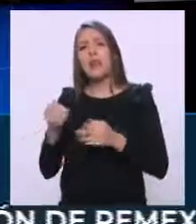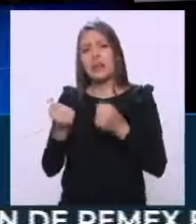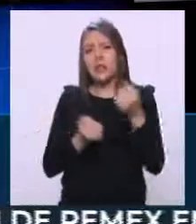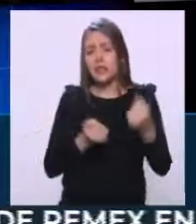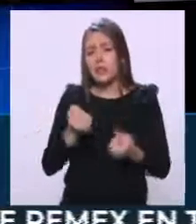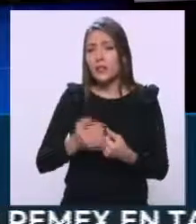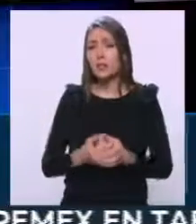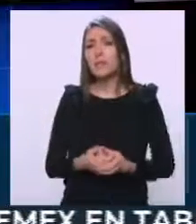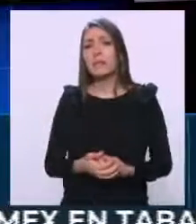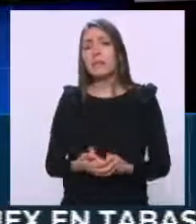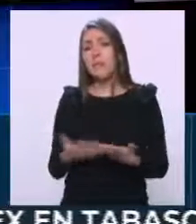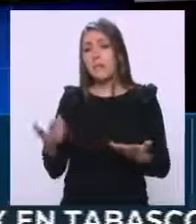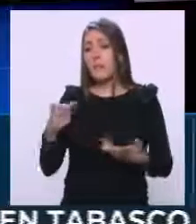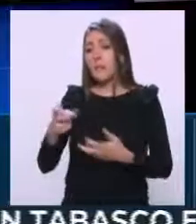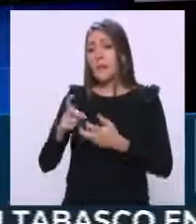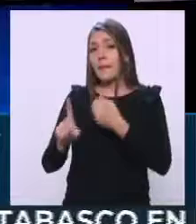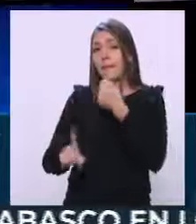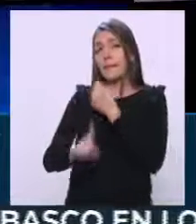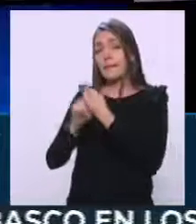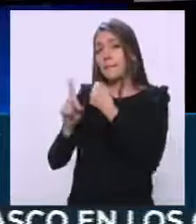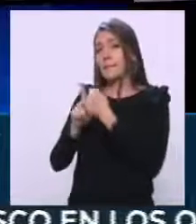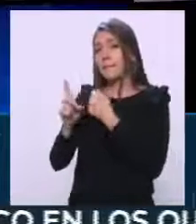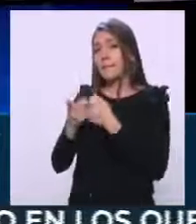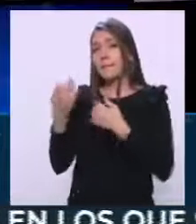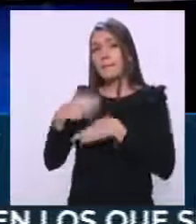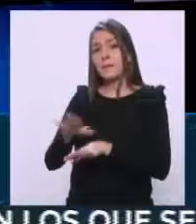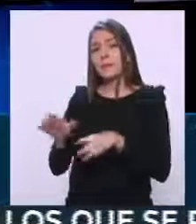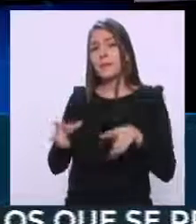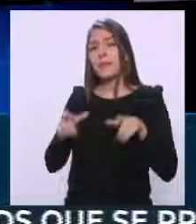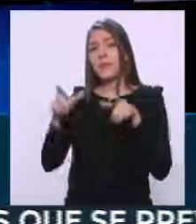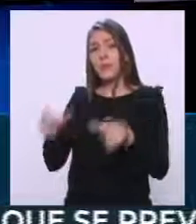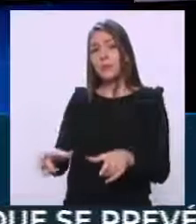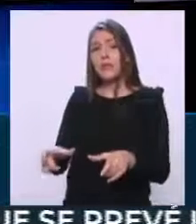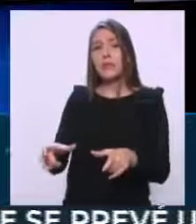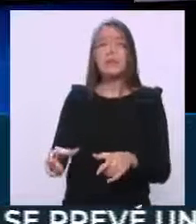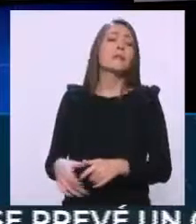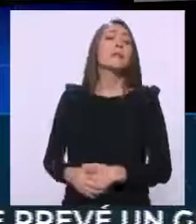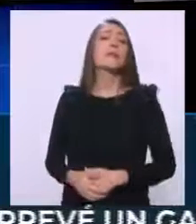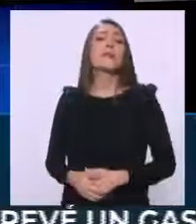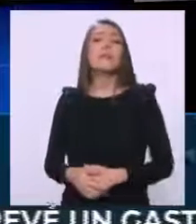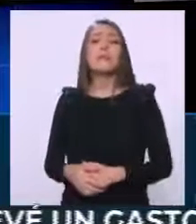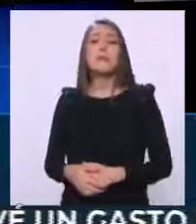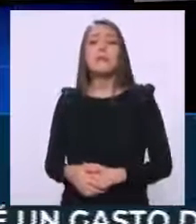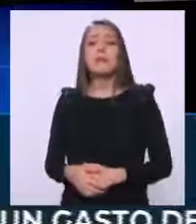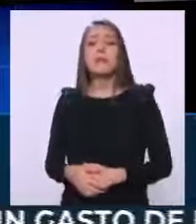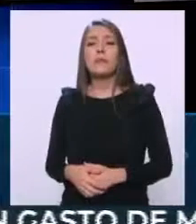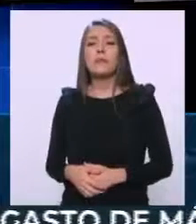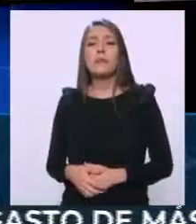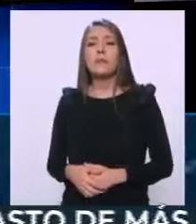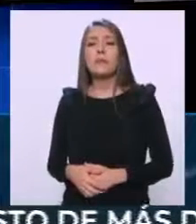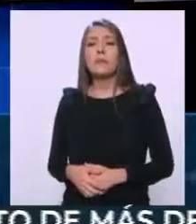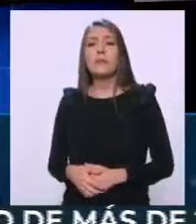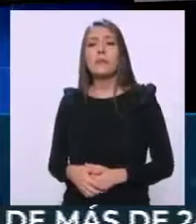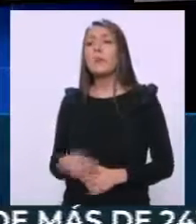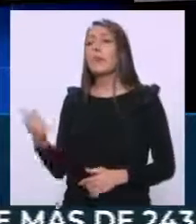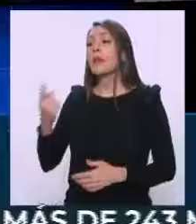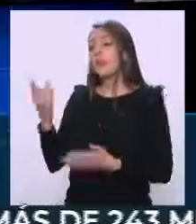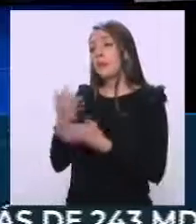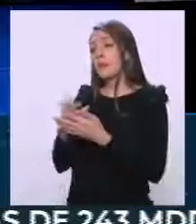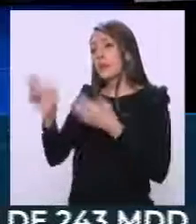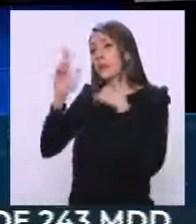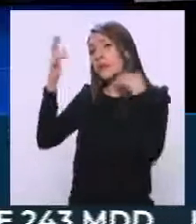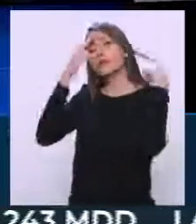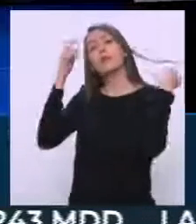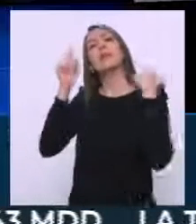la problemática que estamos observando en términos de seguridad pública, porque además hay que recordar que de acuerdo al